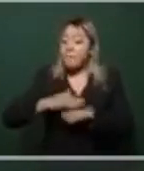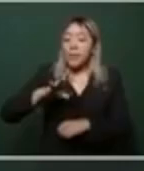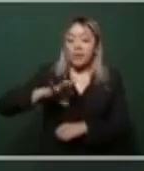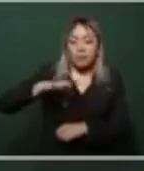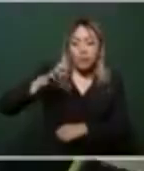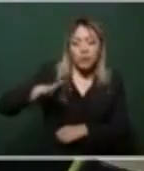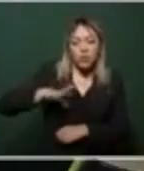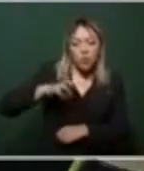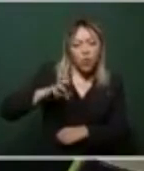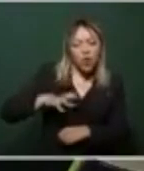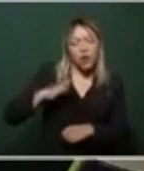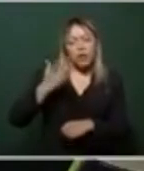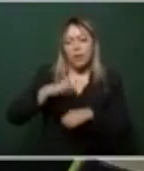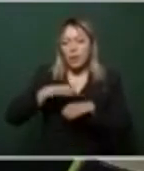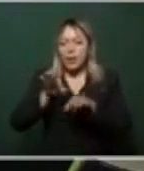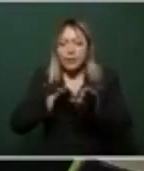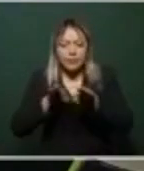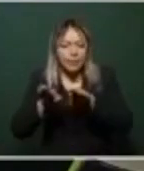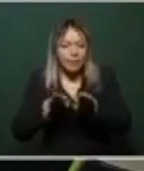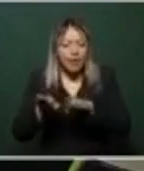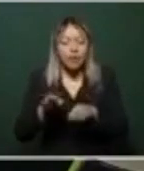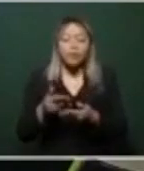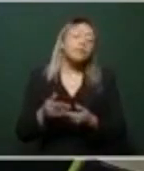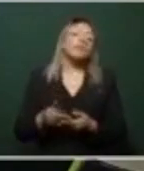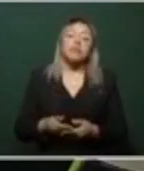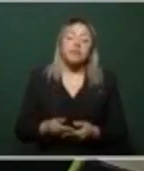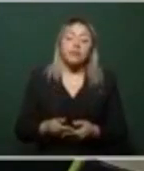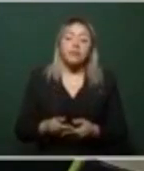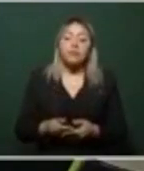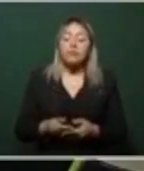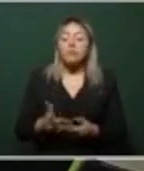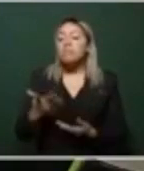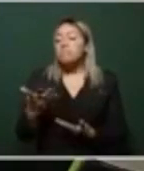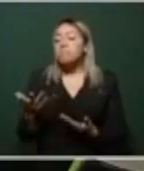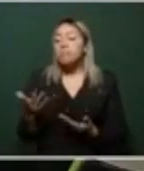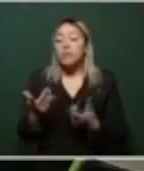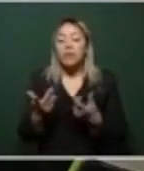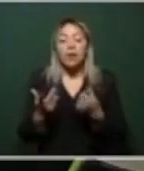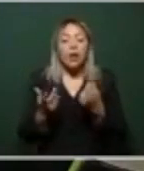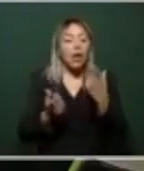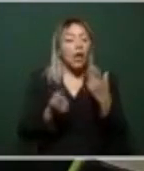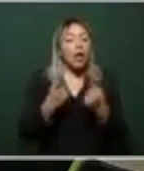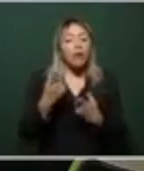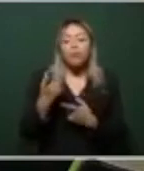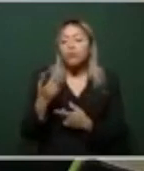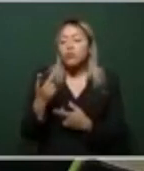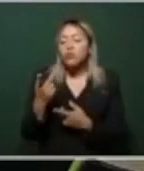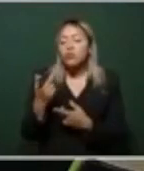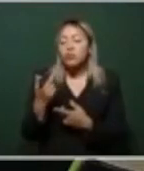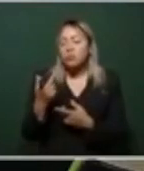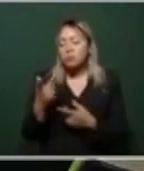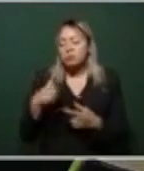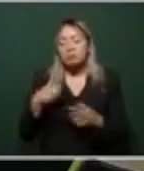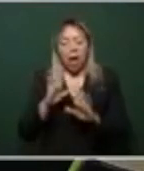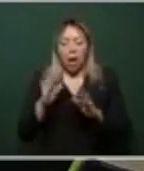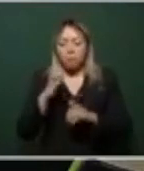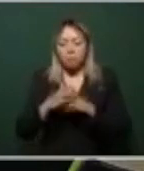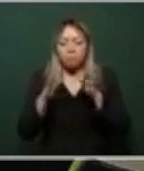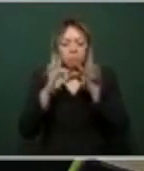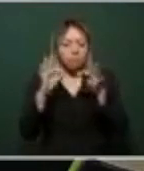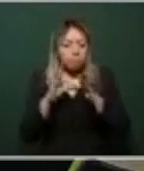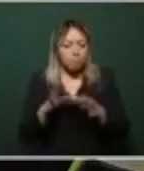en este sentido. Son de los comentarios que les podemos hacer. Y ahora sí.